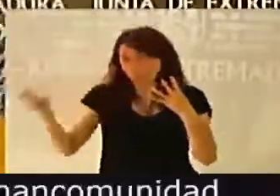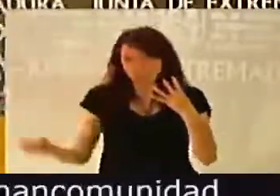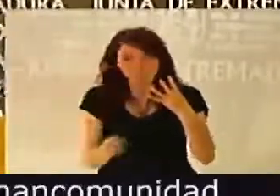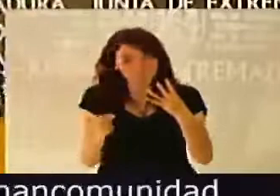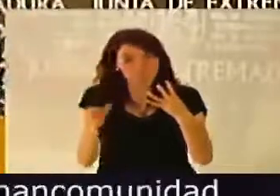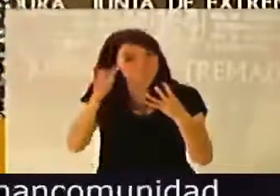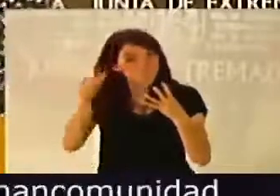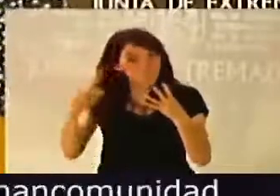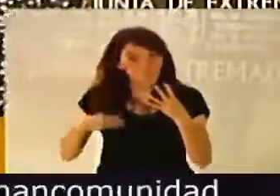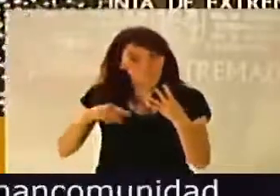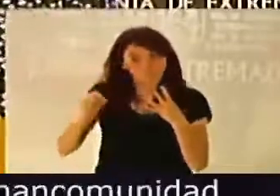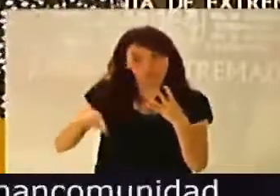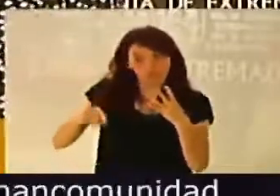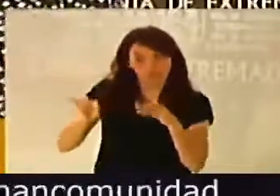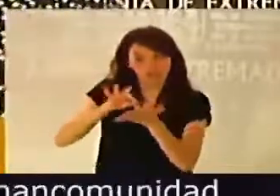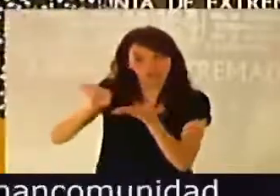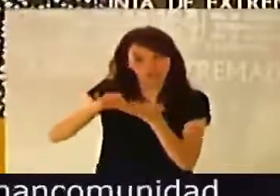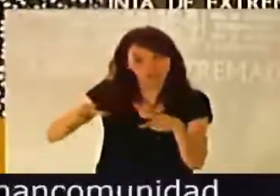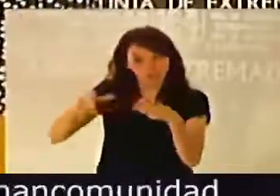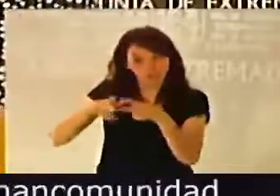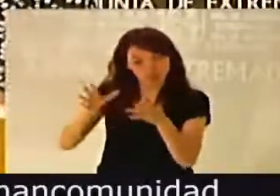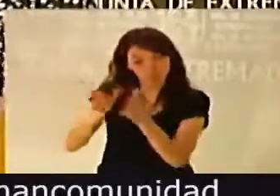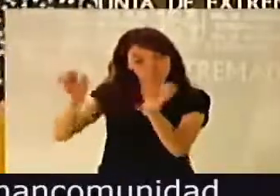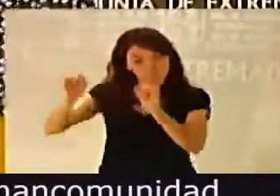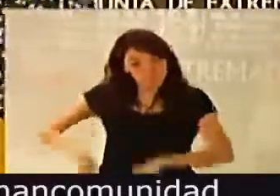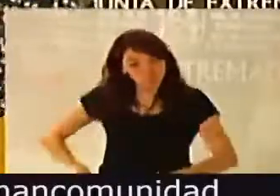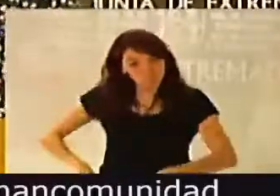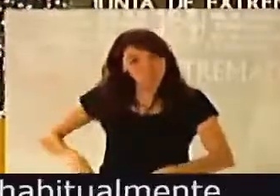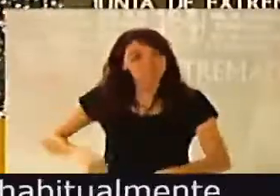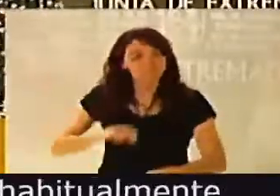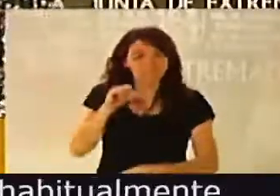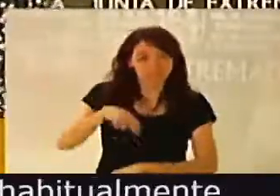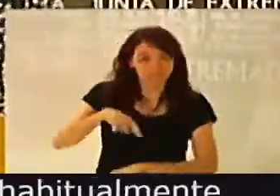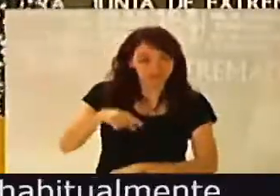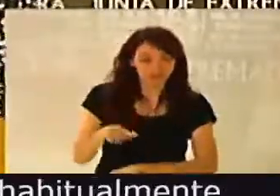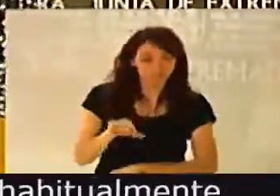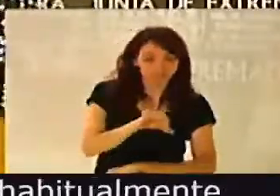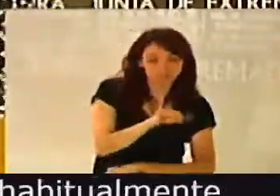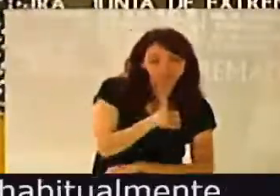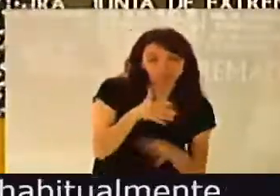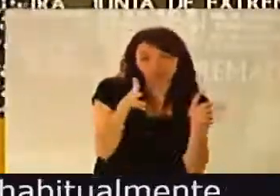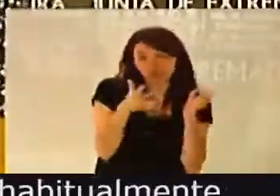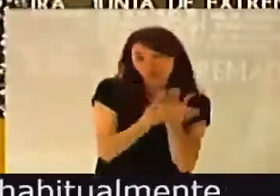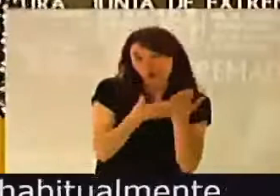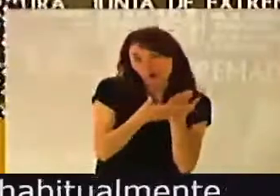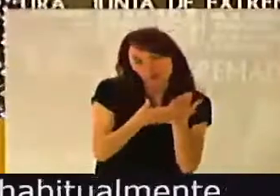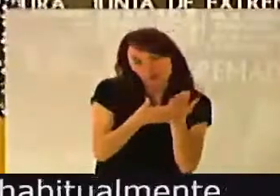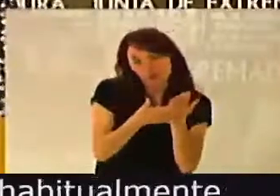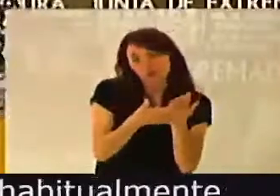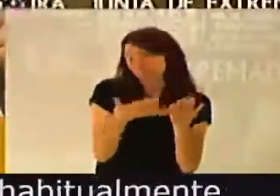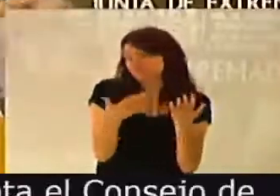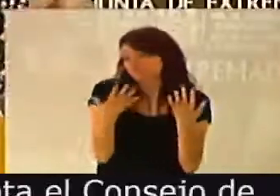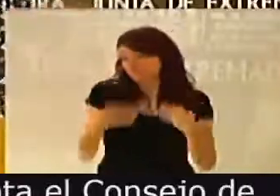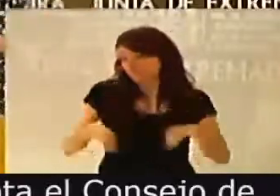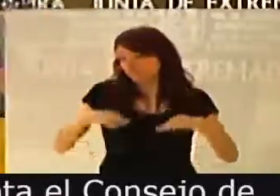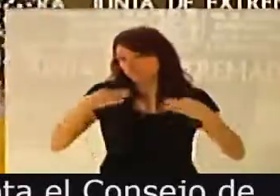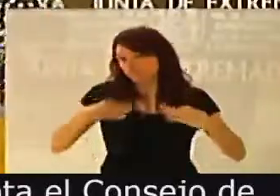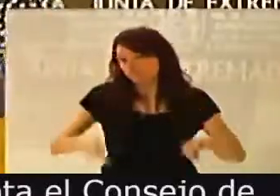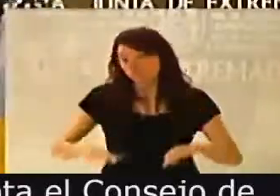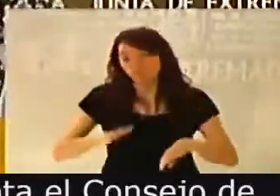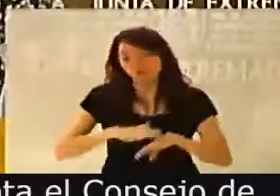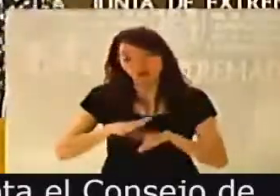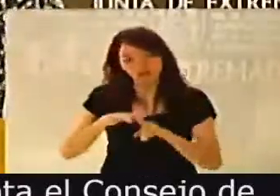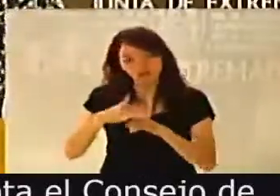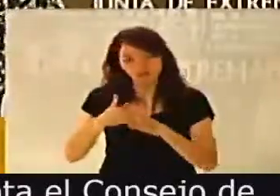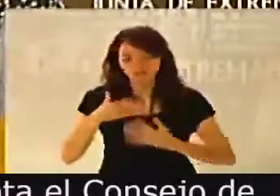que habitualmente aprueba y los acuerdos que habitualmente adopta el Consejo de Gobierno en esa normalidad en la que